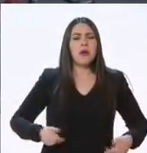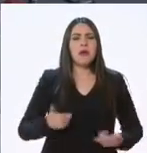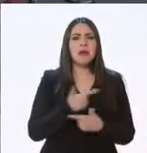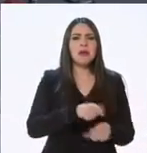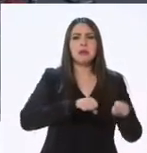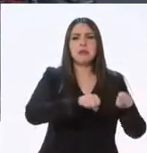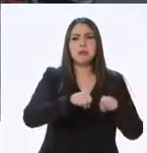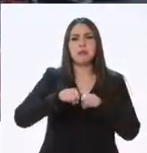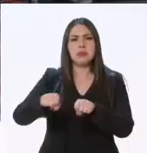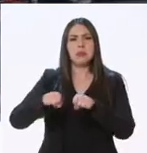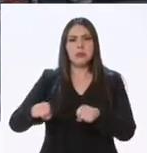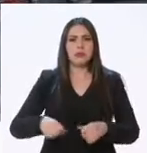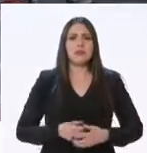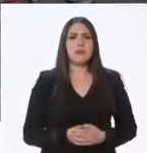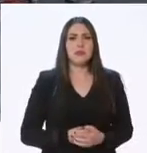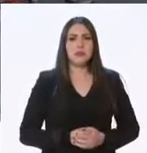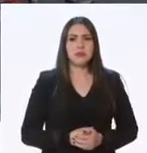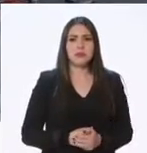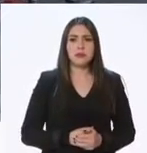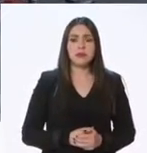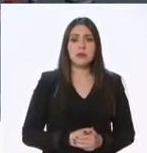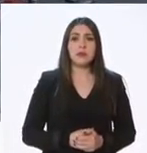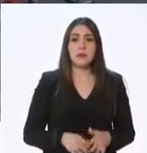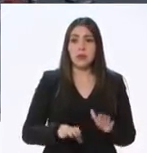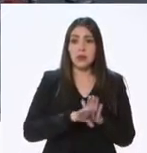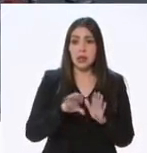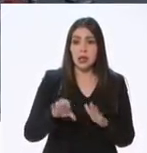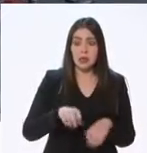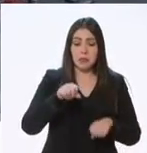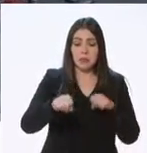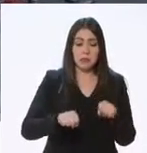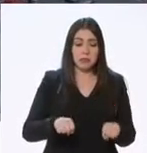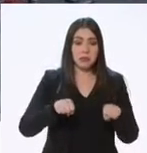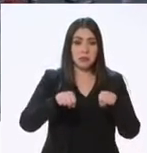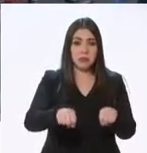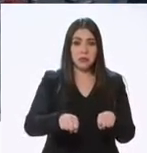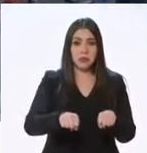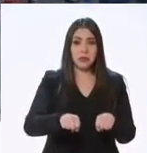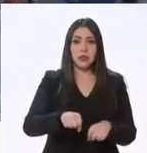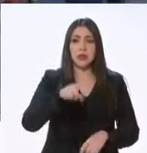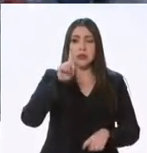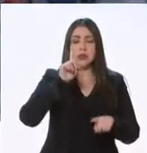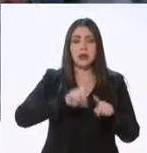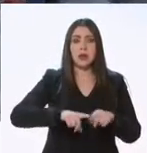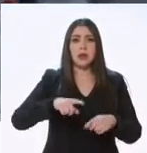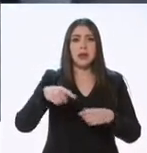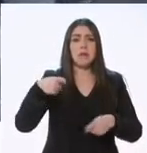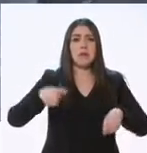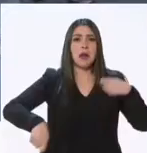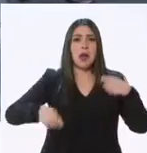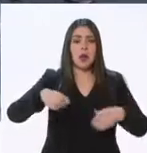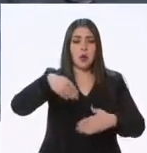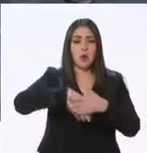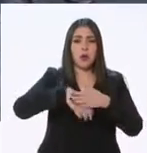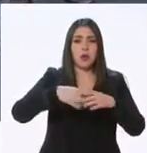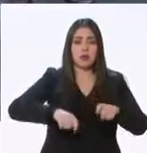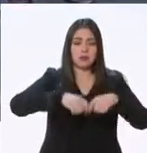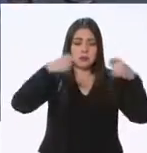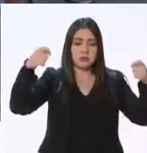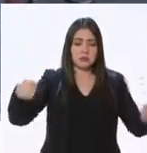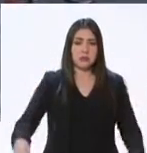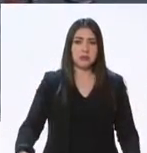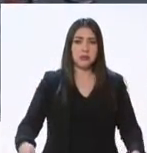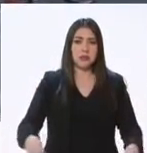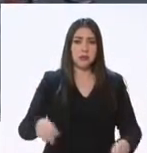vamos a hacer es taparlo toda la bicicleta o una parte de la bicicleta en donde está el QR con una bolsa de plástico. No se daña la bicicleta